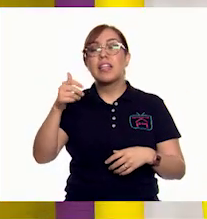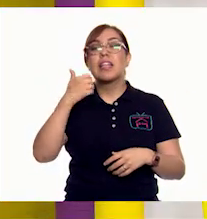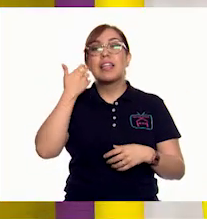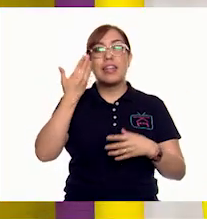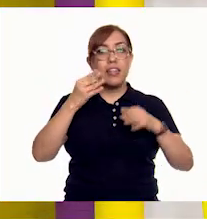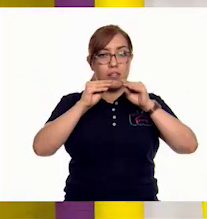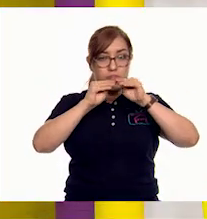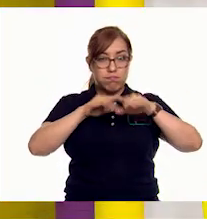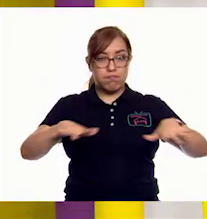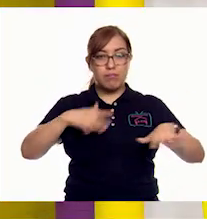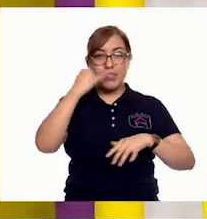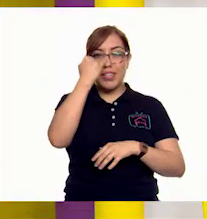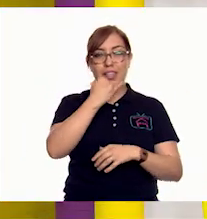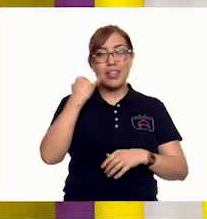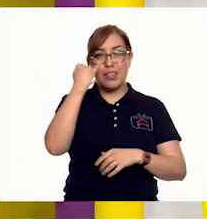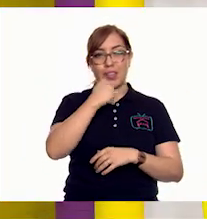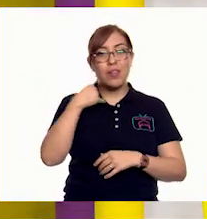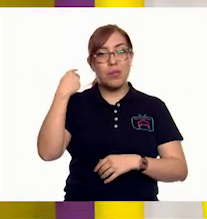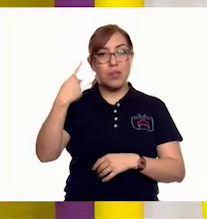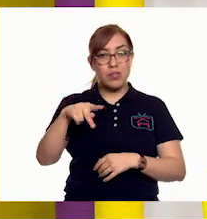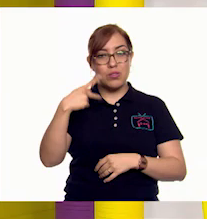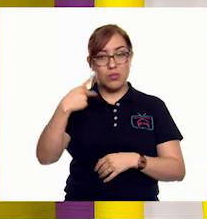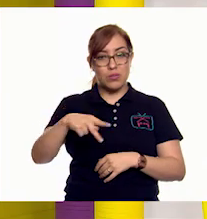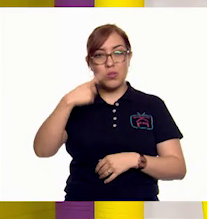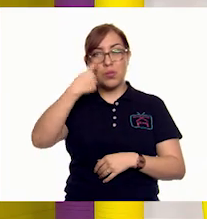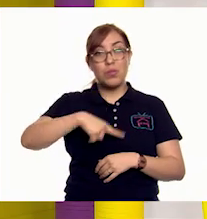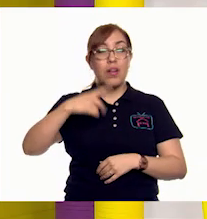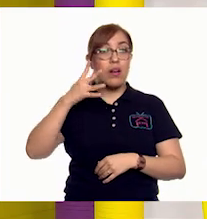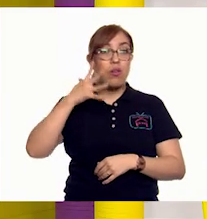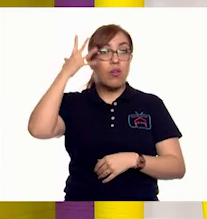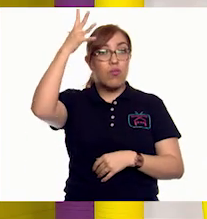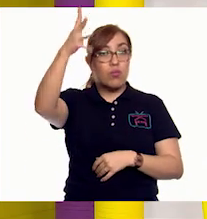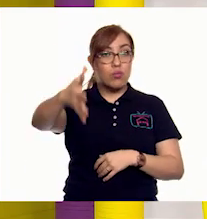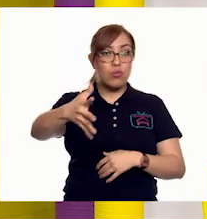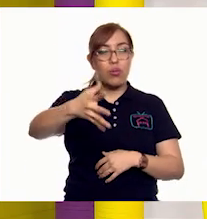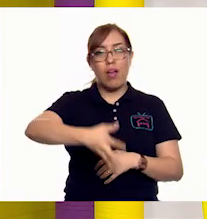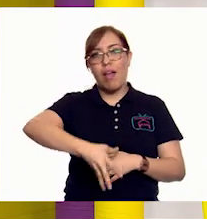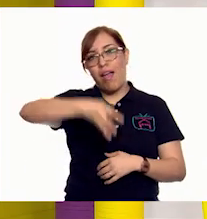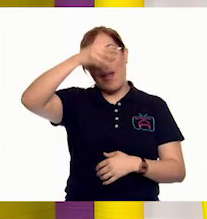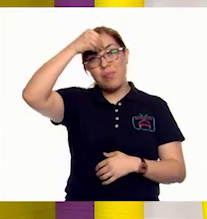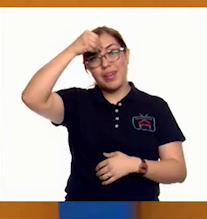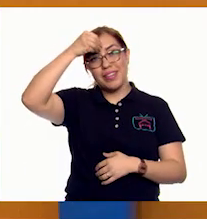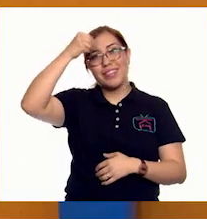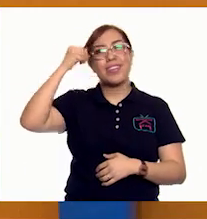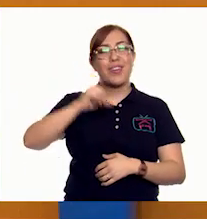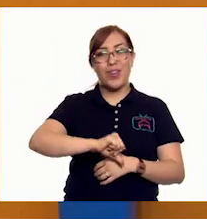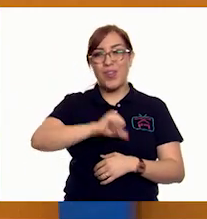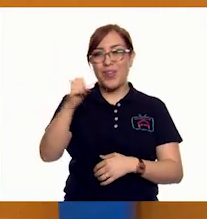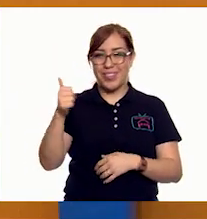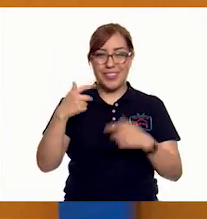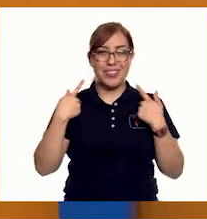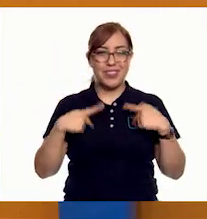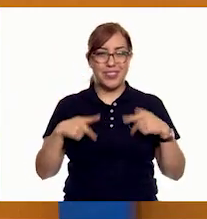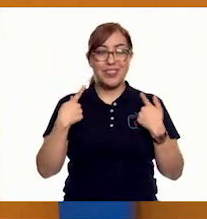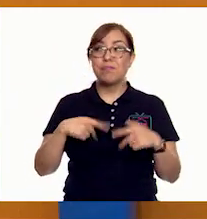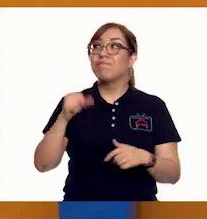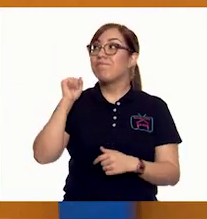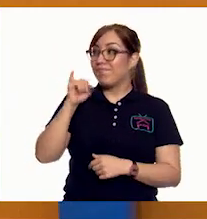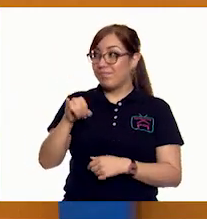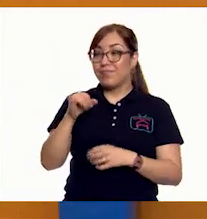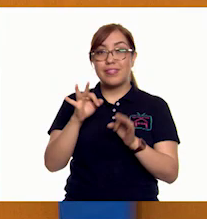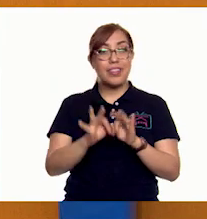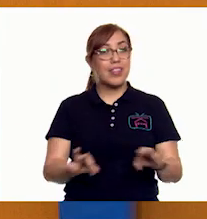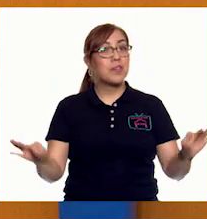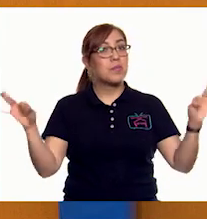un diccionario para que los demás lo puedan ver y no se pierda esa lengua que ellos hablan. Así es muy importante